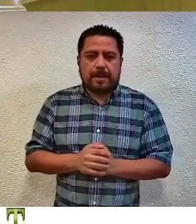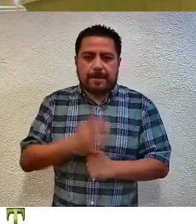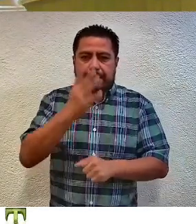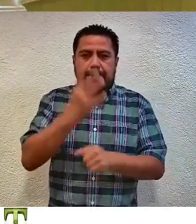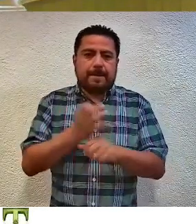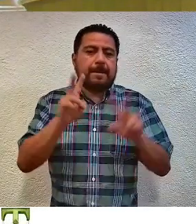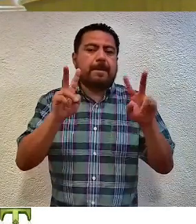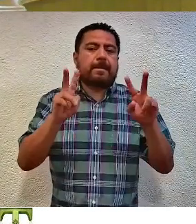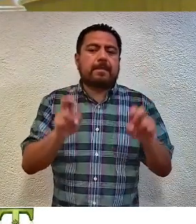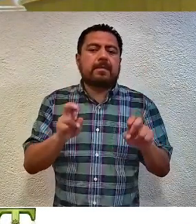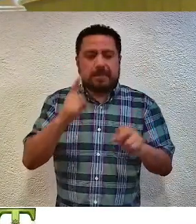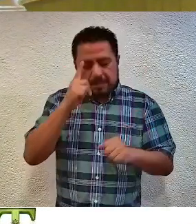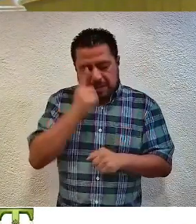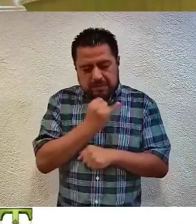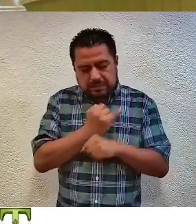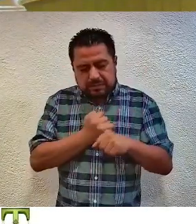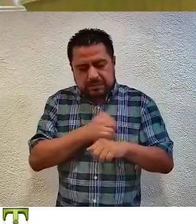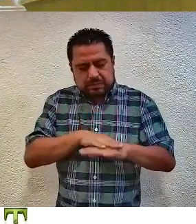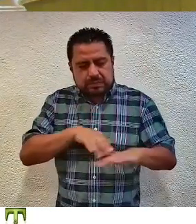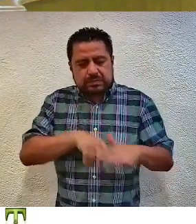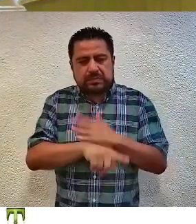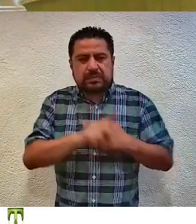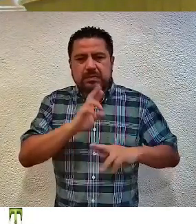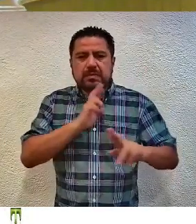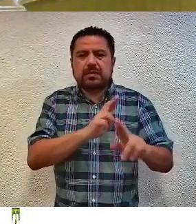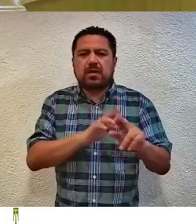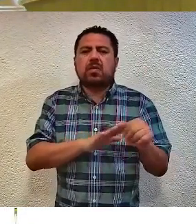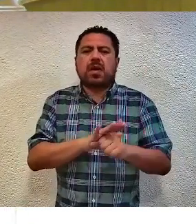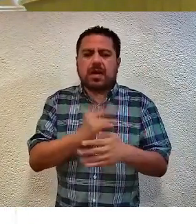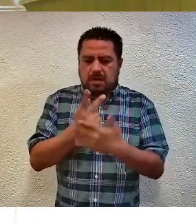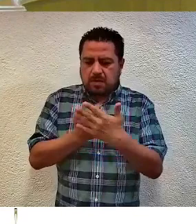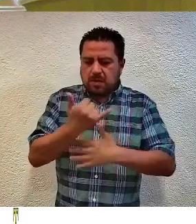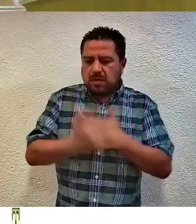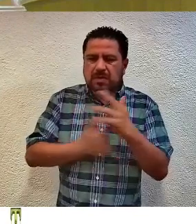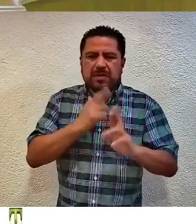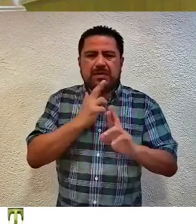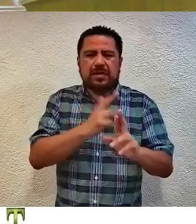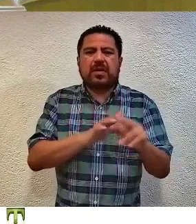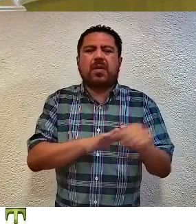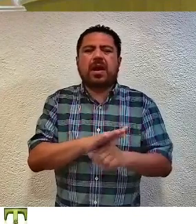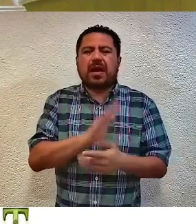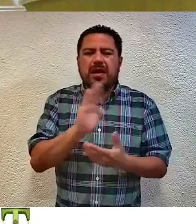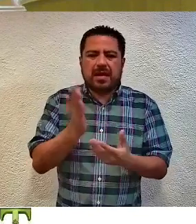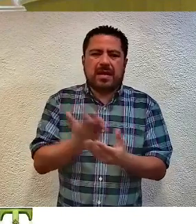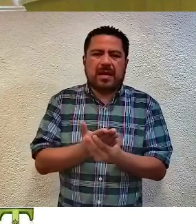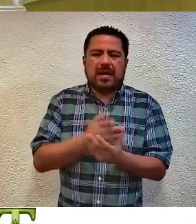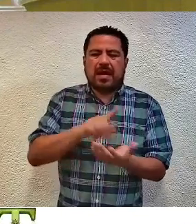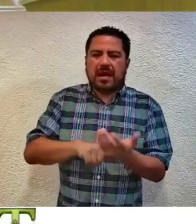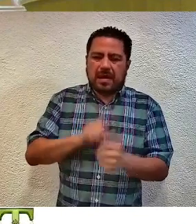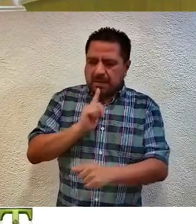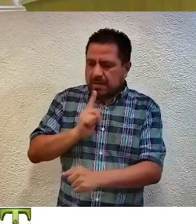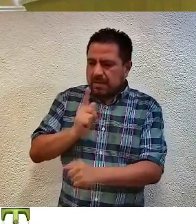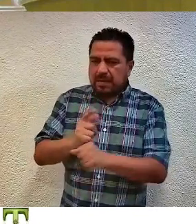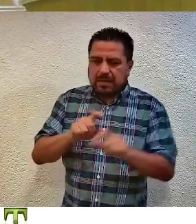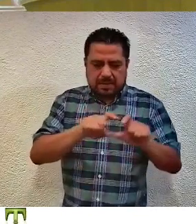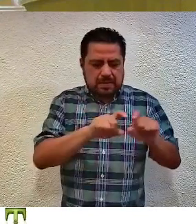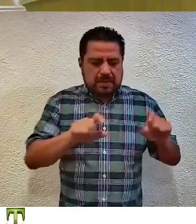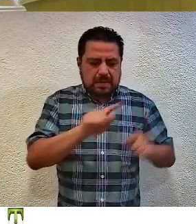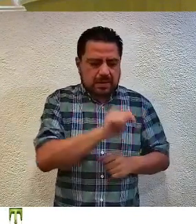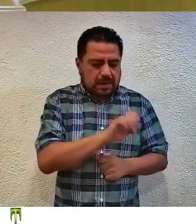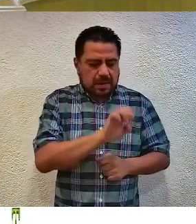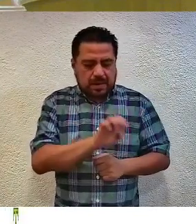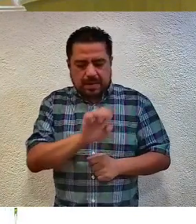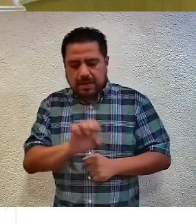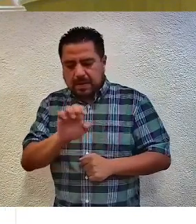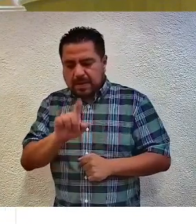cuarto asunto listado para analizar y resolver corresponde a un proyecto de resolución relativo al expediente identificado con la clave TEE,